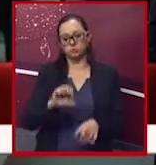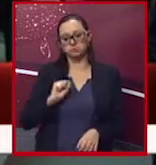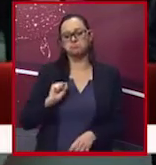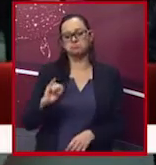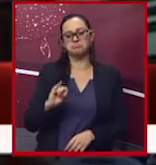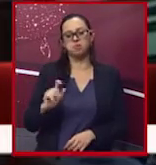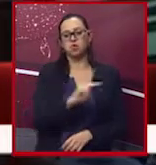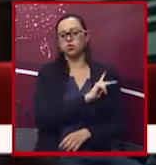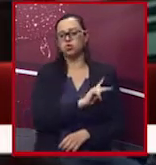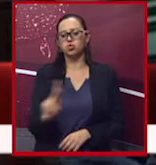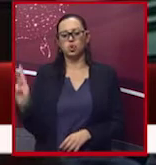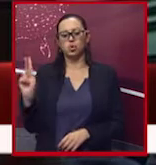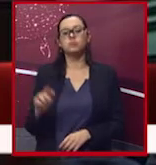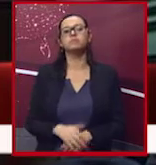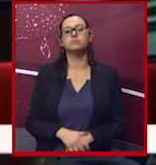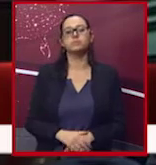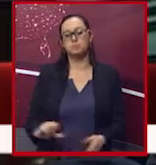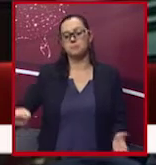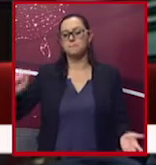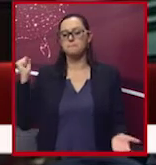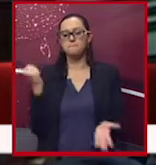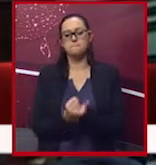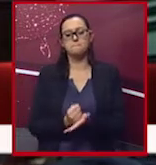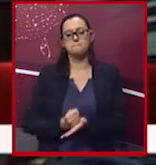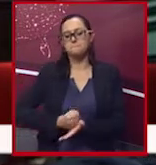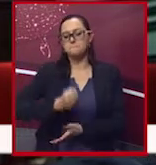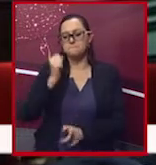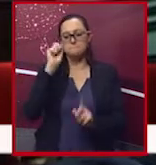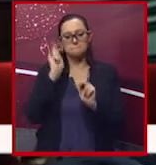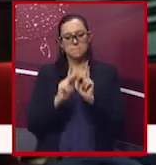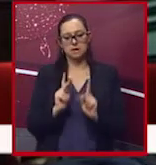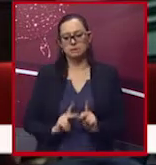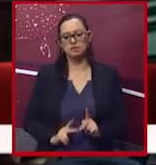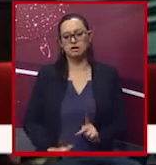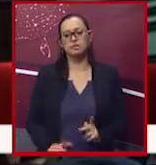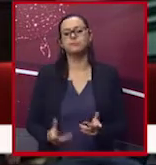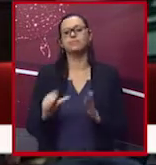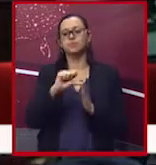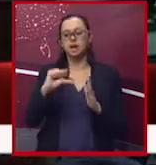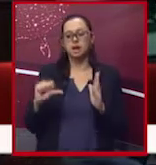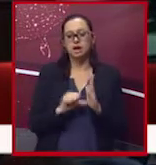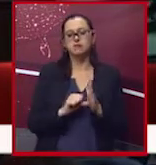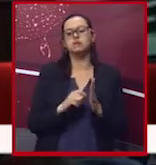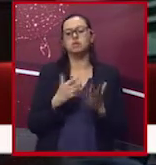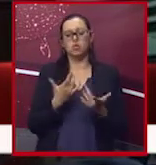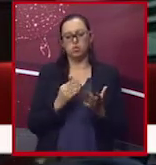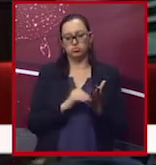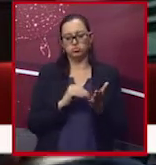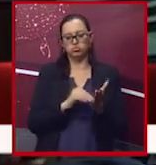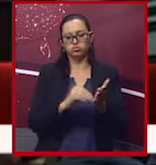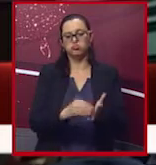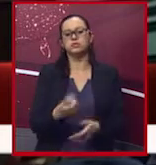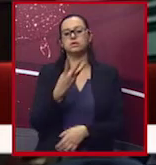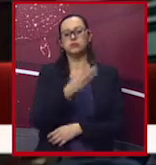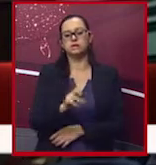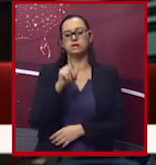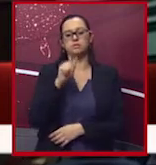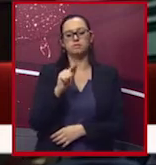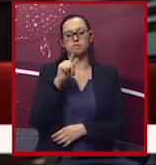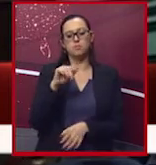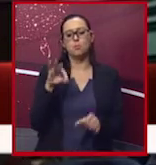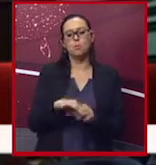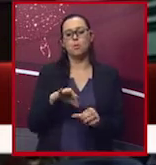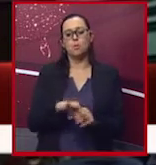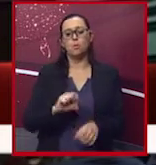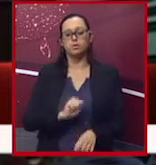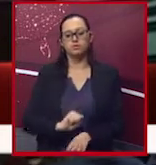unánimes. Queda aprobado en lo general y en lo particular los artículos no reservados por 370